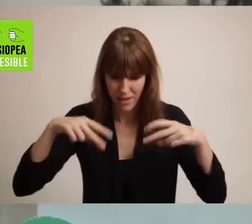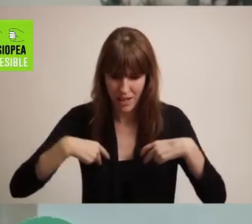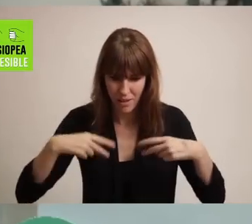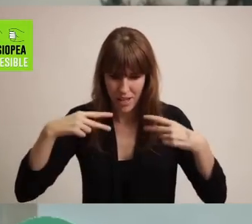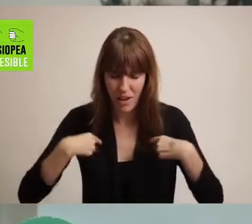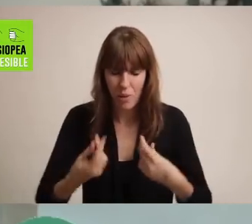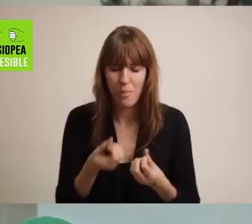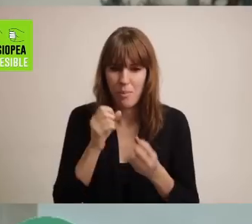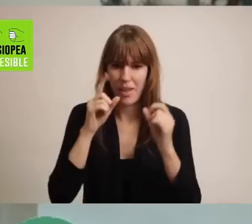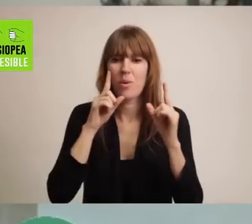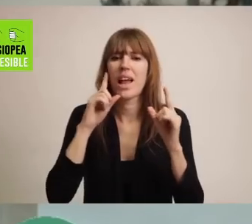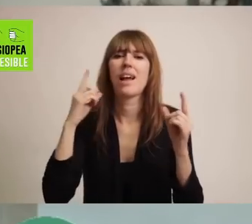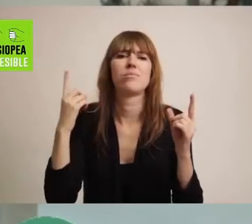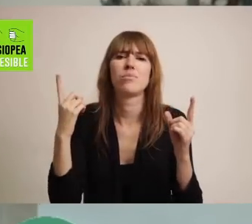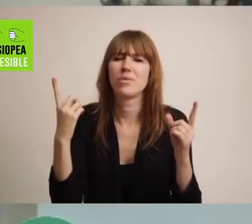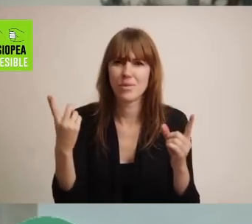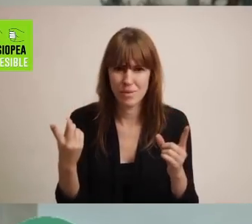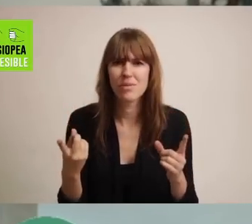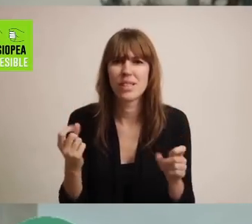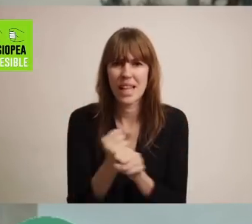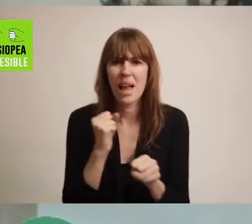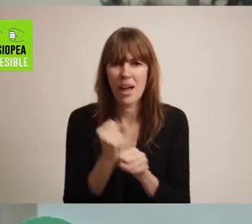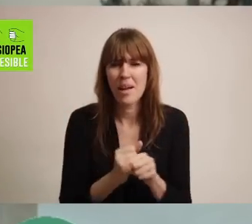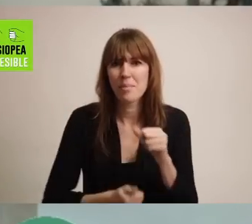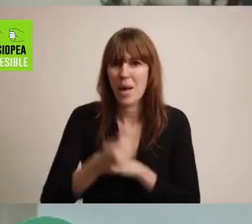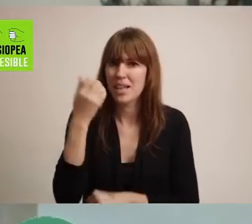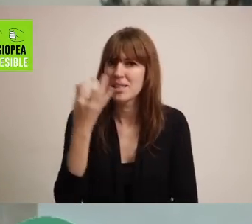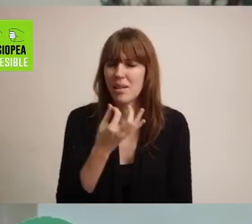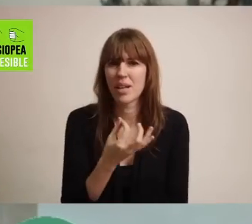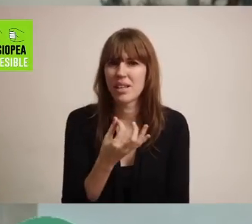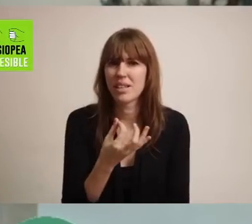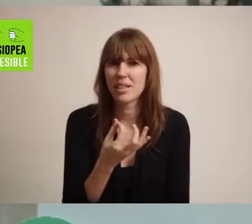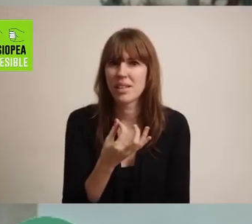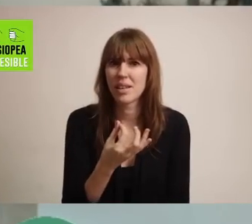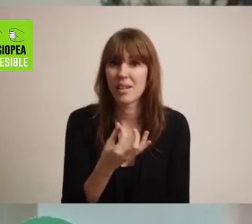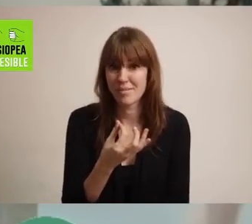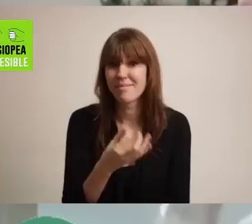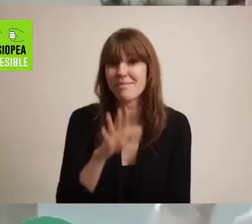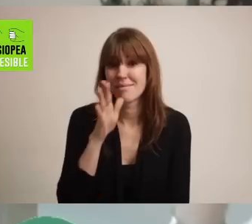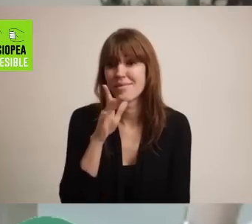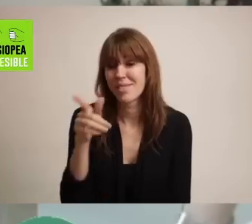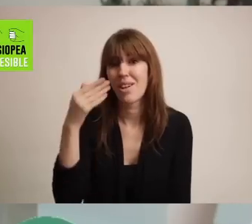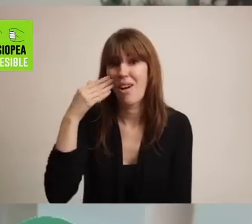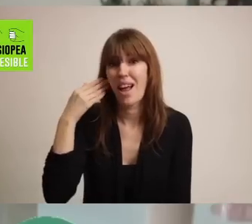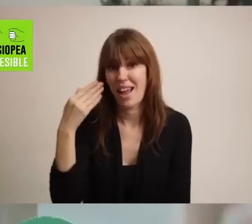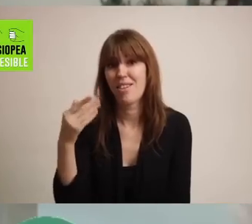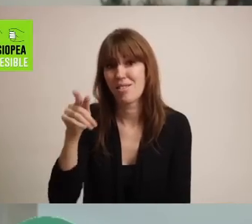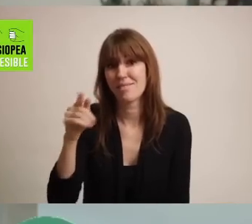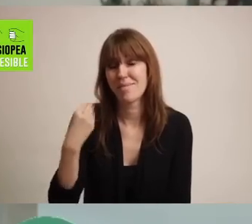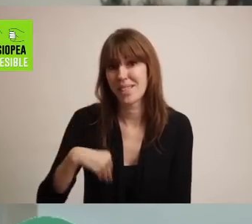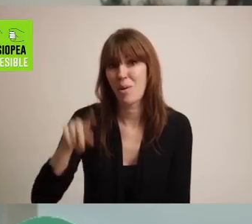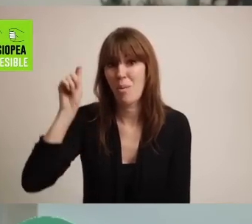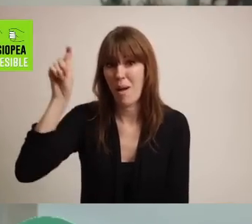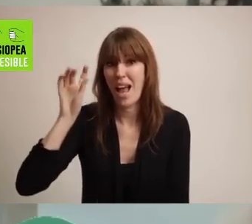que le queda por saber y por trabajarse. Por eso no hay ego. Eso, el ego ha ligado a yo soy un maestro